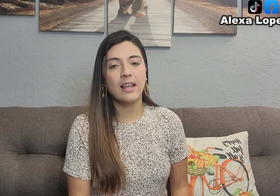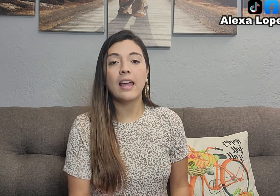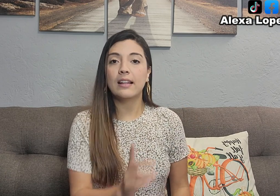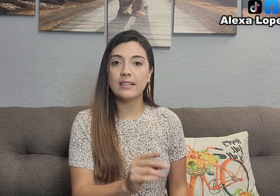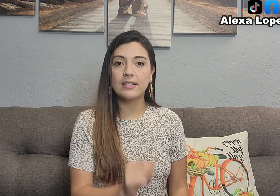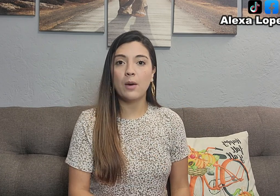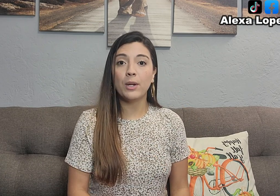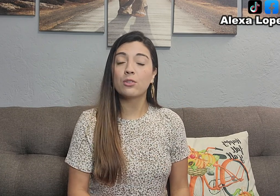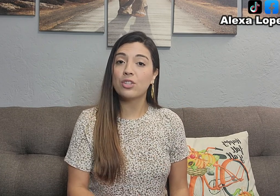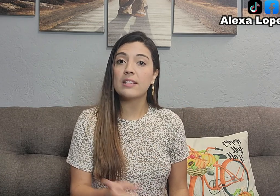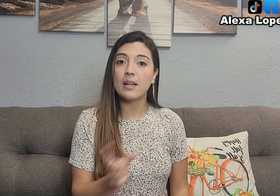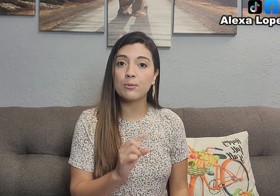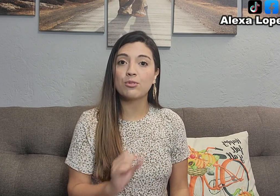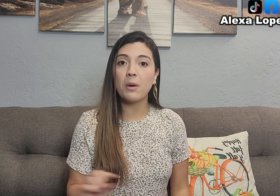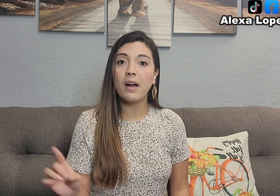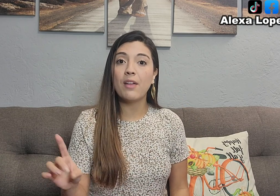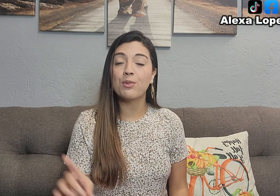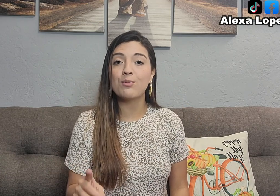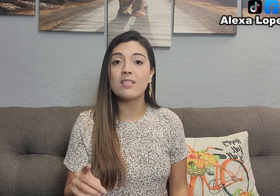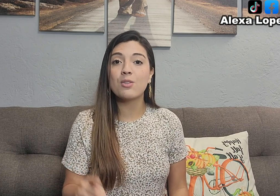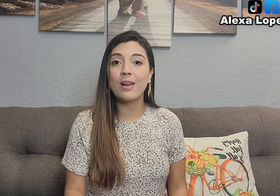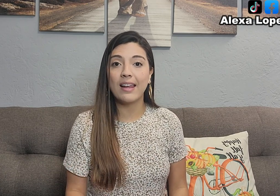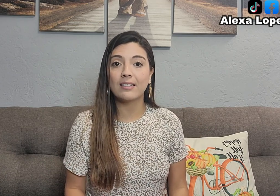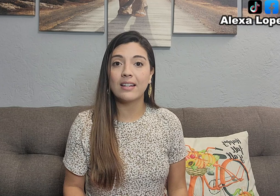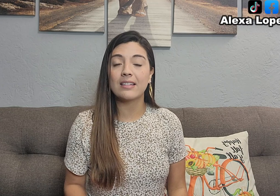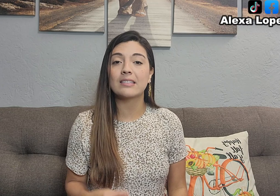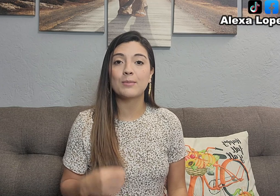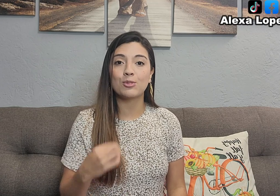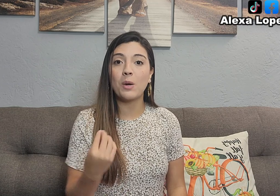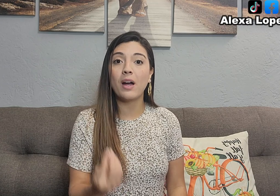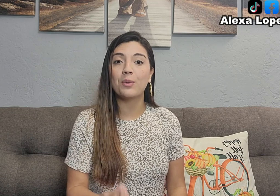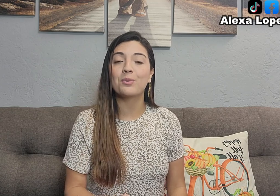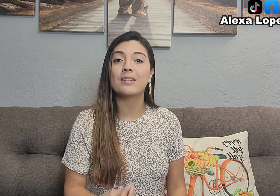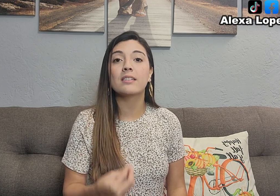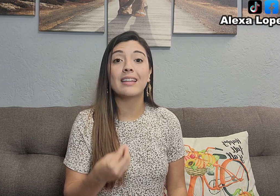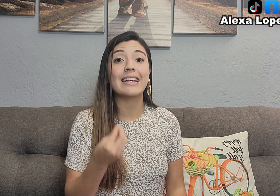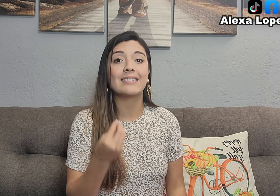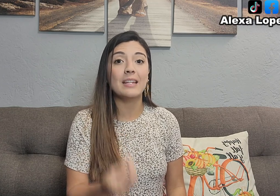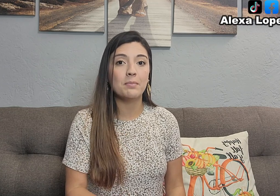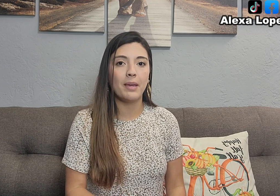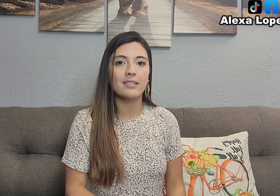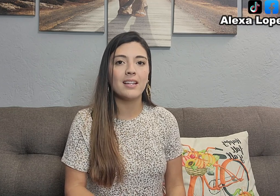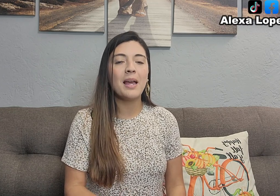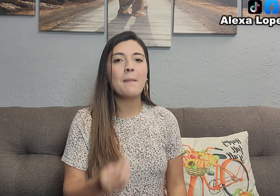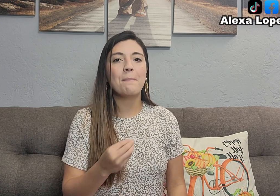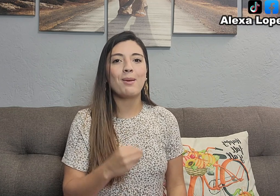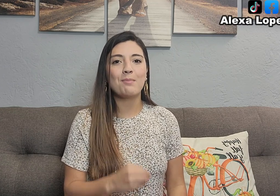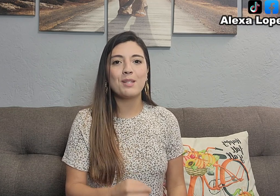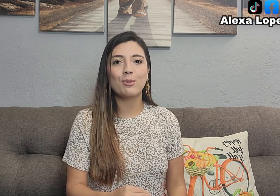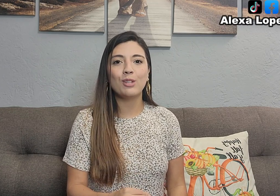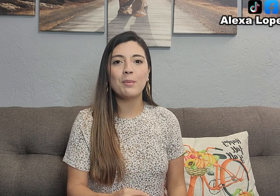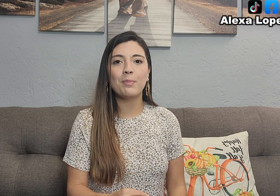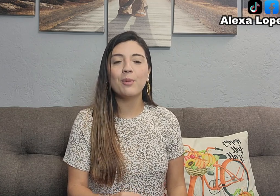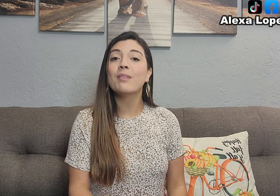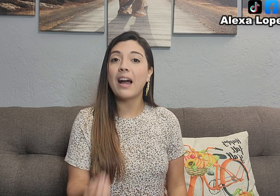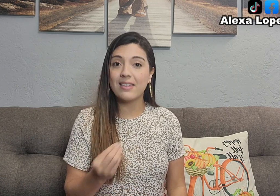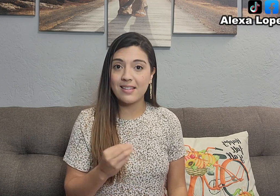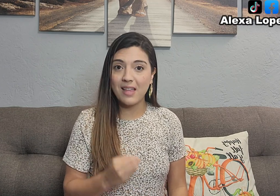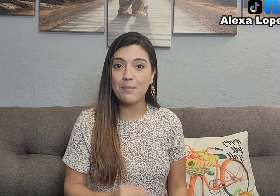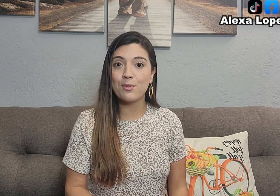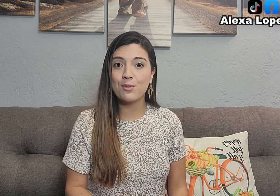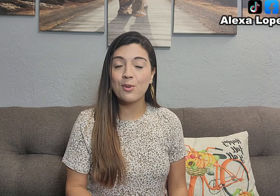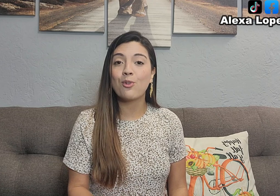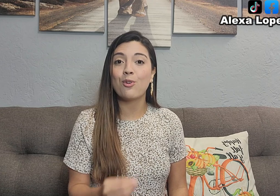energías. Él decía, bueno, sí, estamos trabajando en unas hidroeléctricas, estamos trabajando en unas energías limpias, pero al mismo tiempo